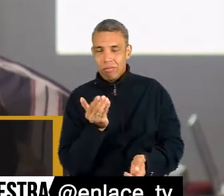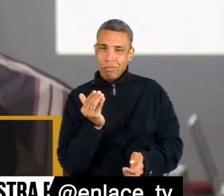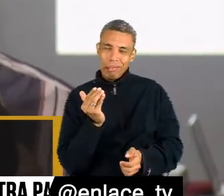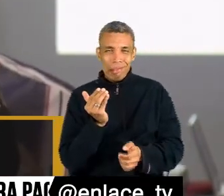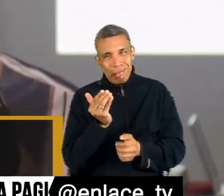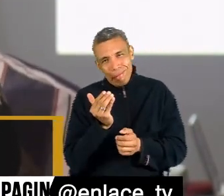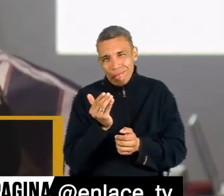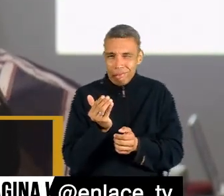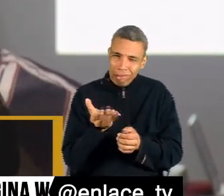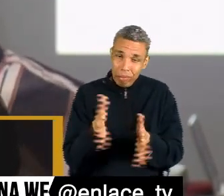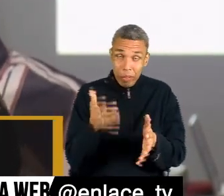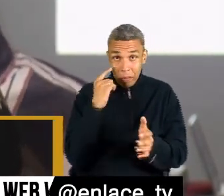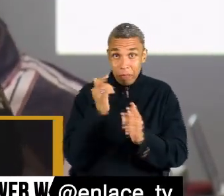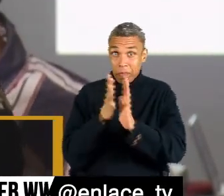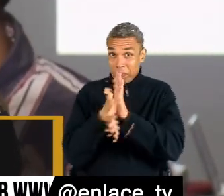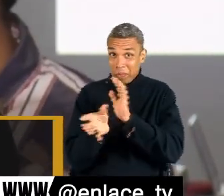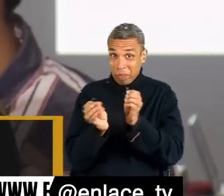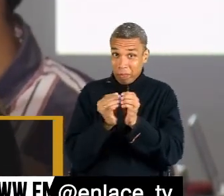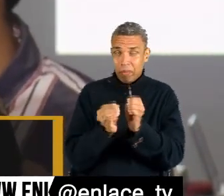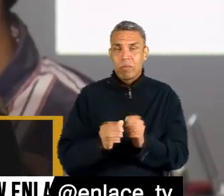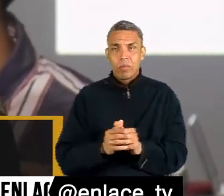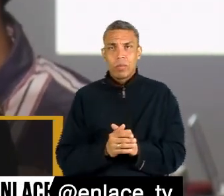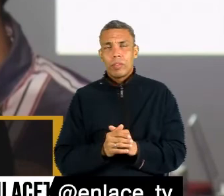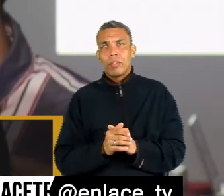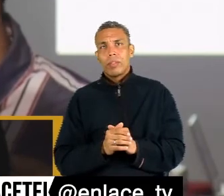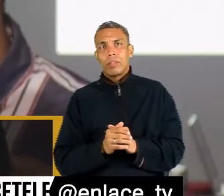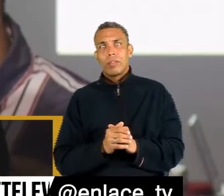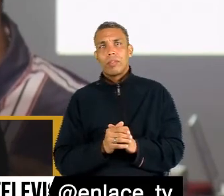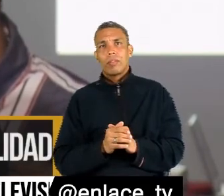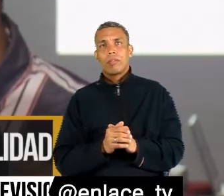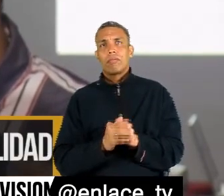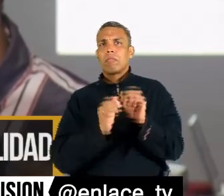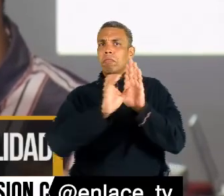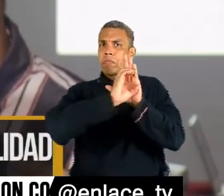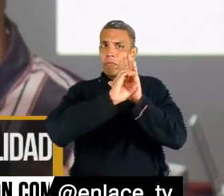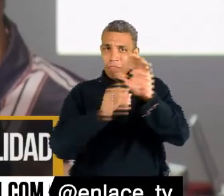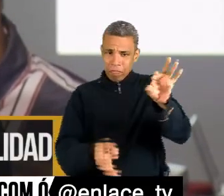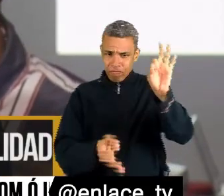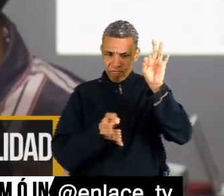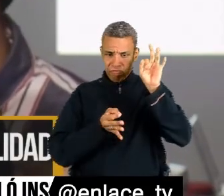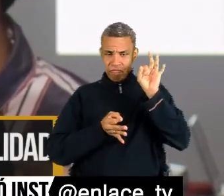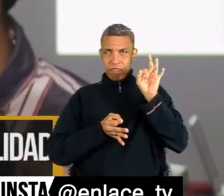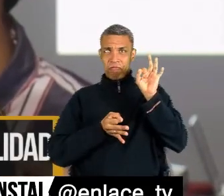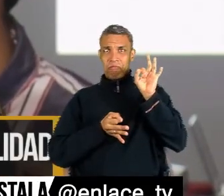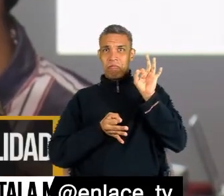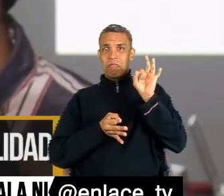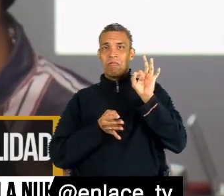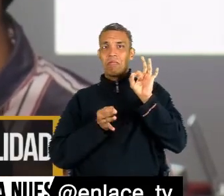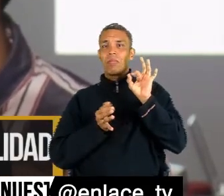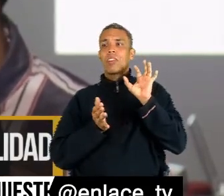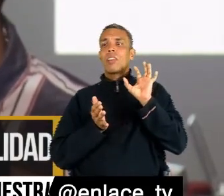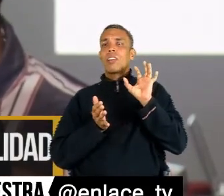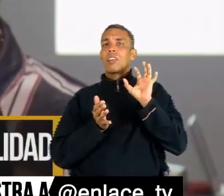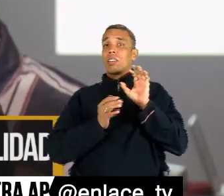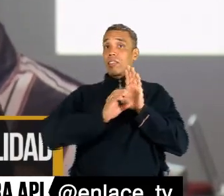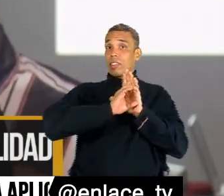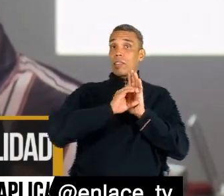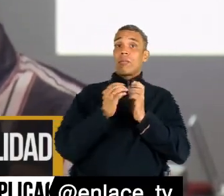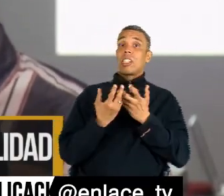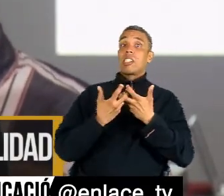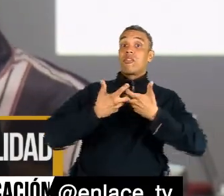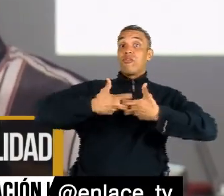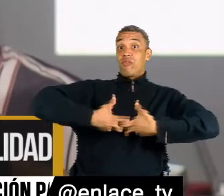limitaciones tiene que ver con que desincentiva las inversiones de las empresas que llegan a la